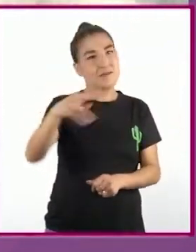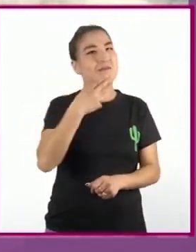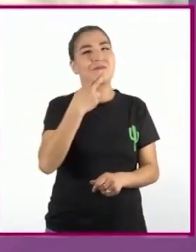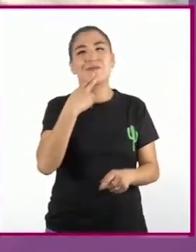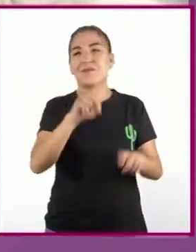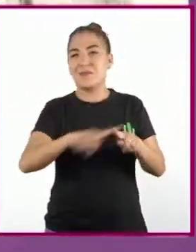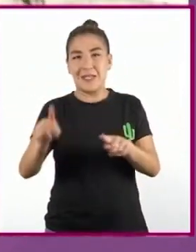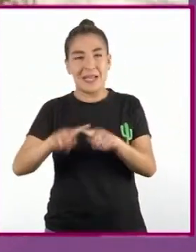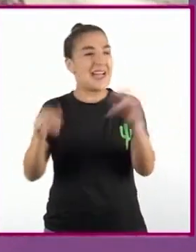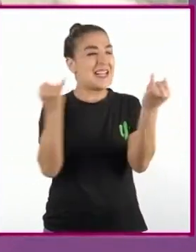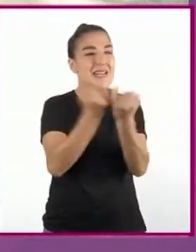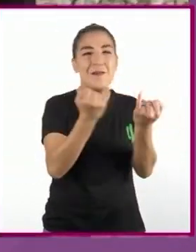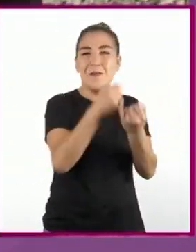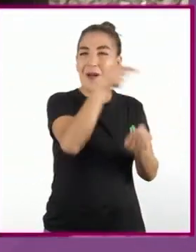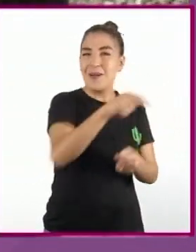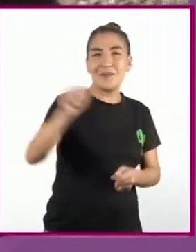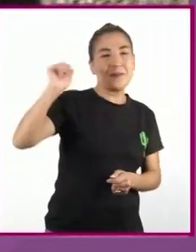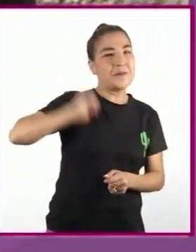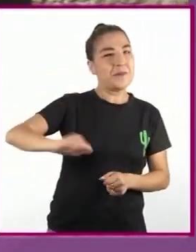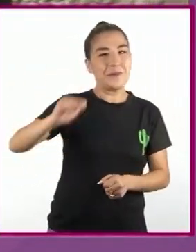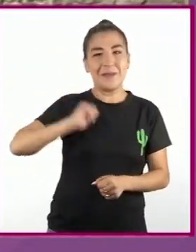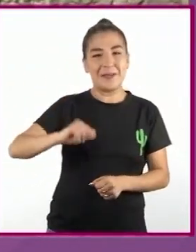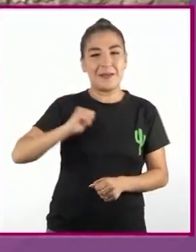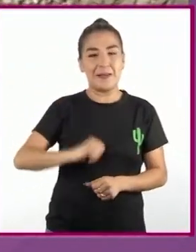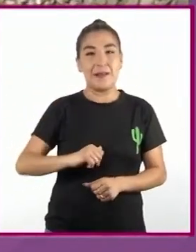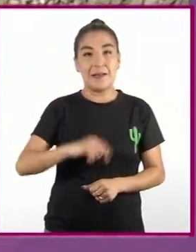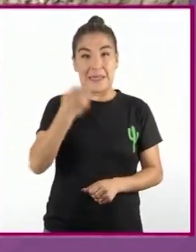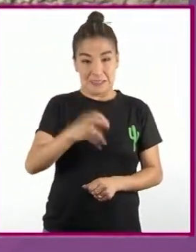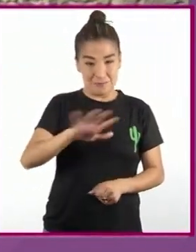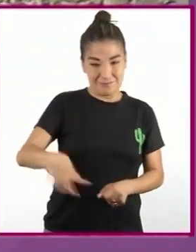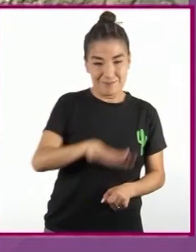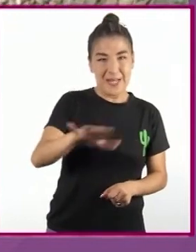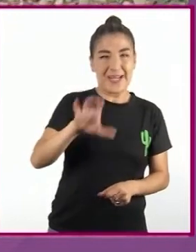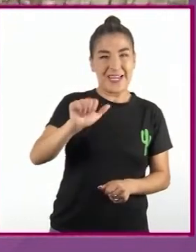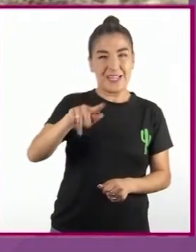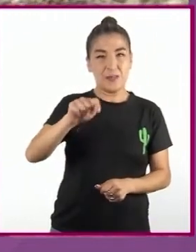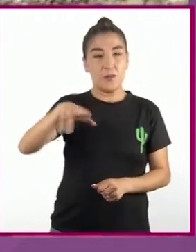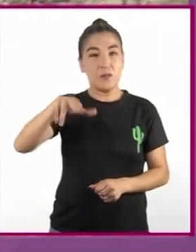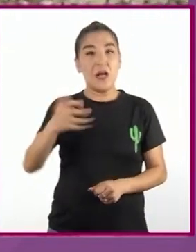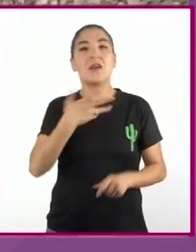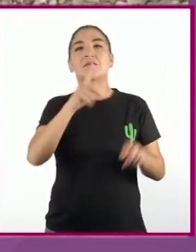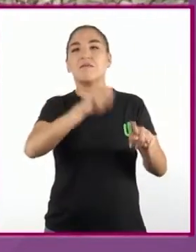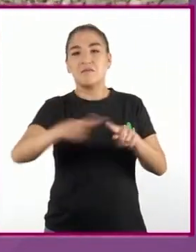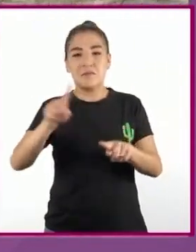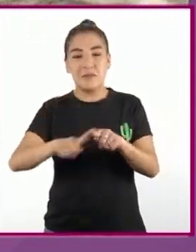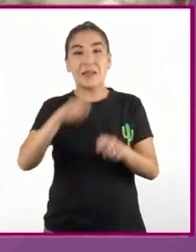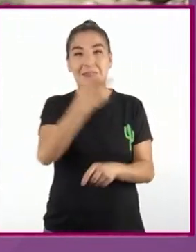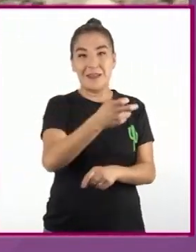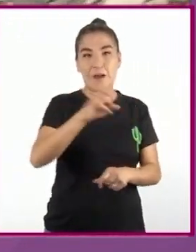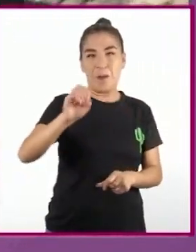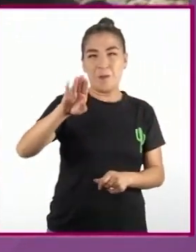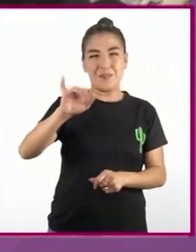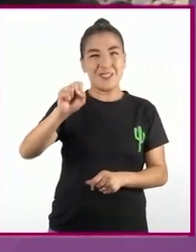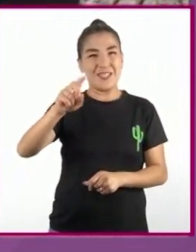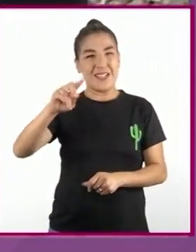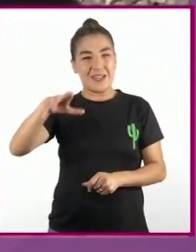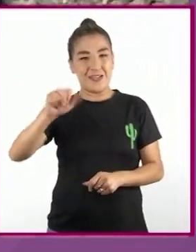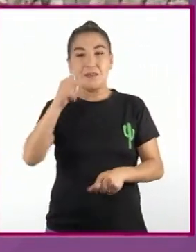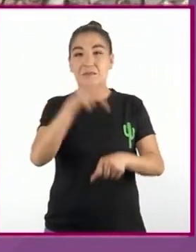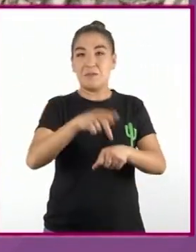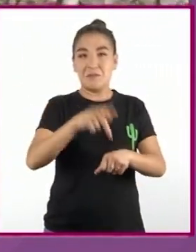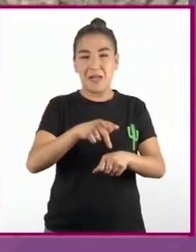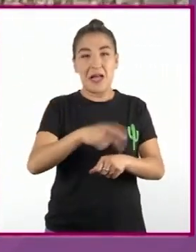era la obsidiana. Entonces, si Cantona tenía acceso fácil a la obsidiana, la transformación de ella tenía un